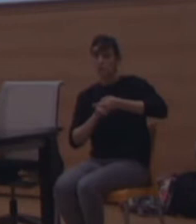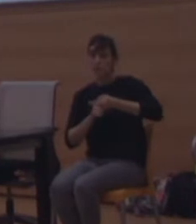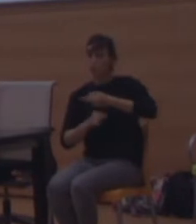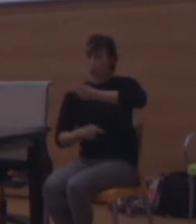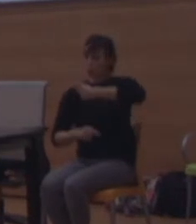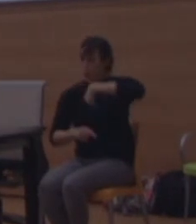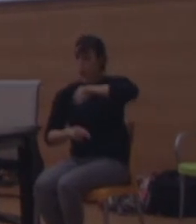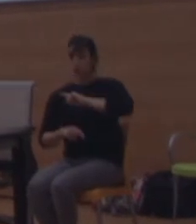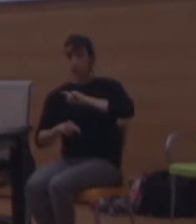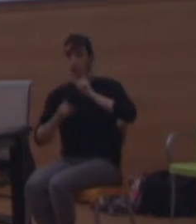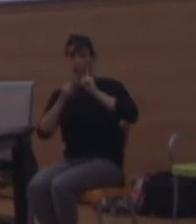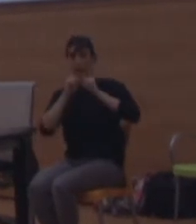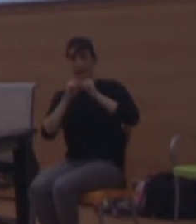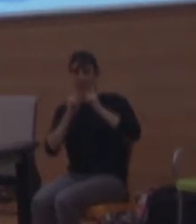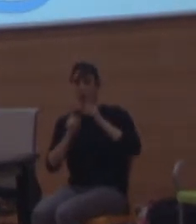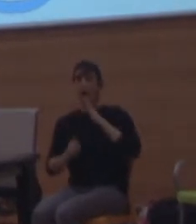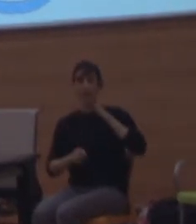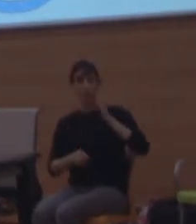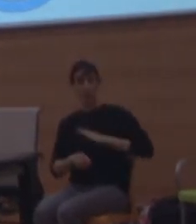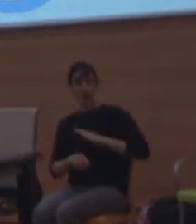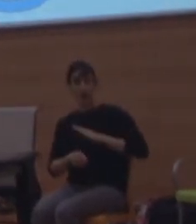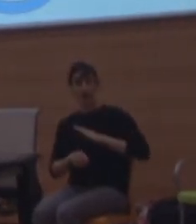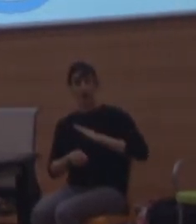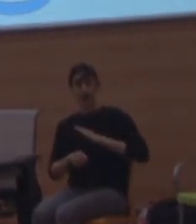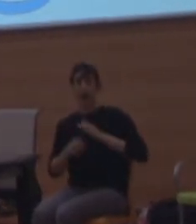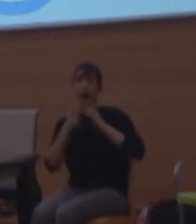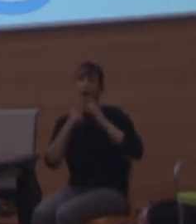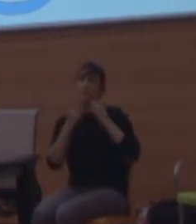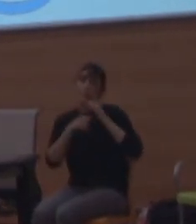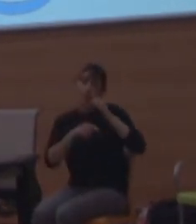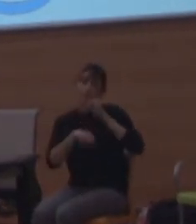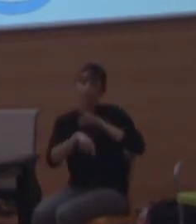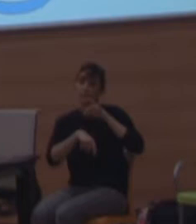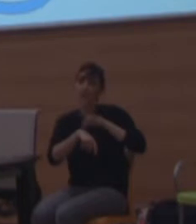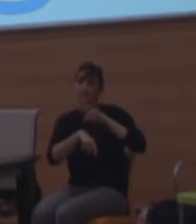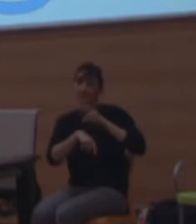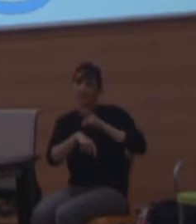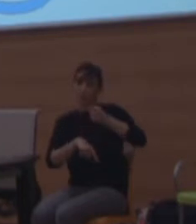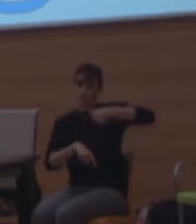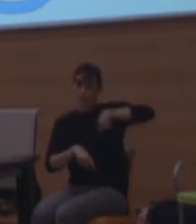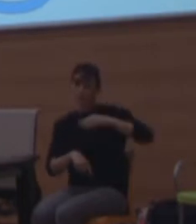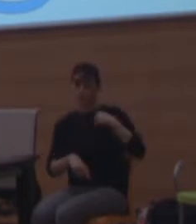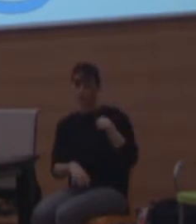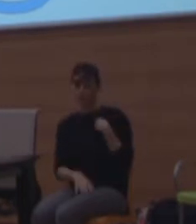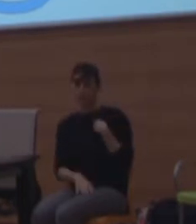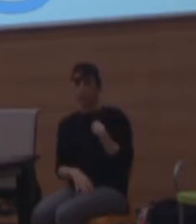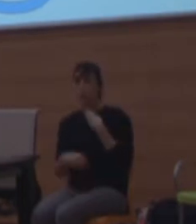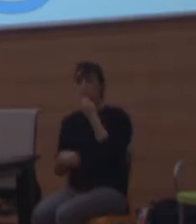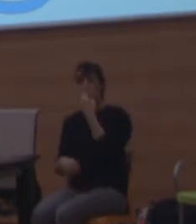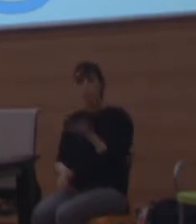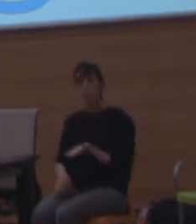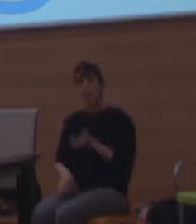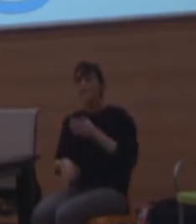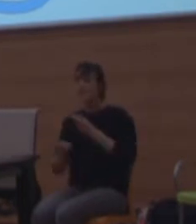meter la prevención adecuada a estos pacientes. Pues bien, siempre en el pie